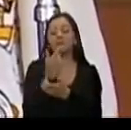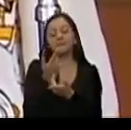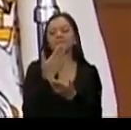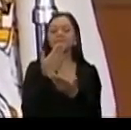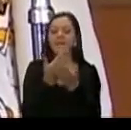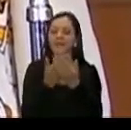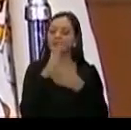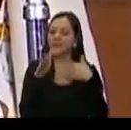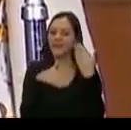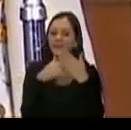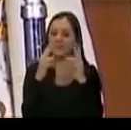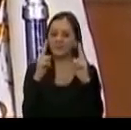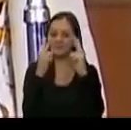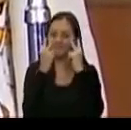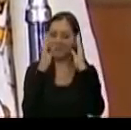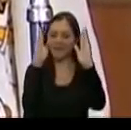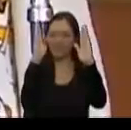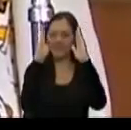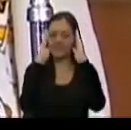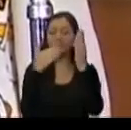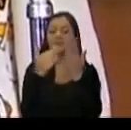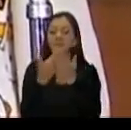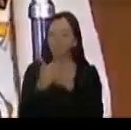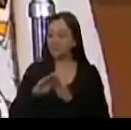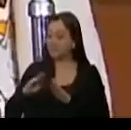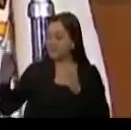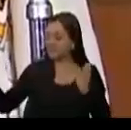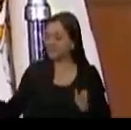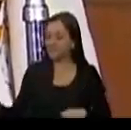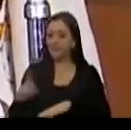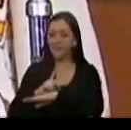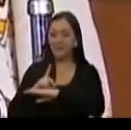su presencia, gracias a los miembros de la mesa directiva.